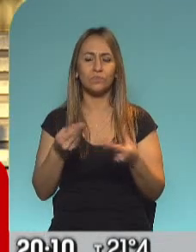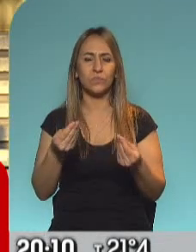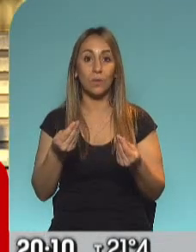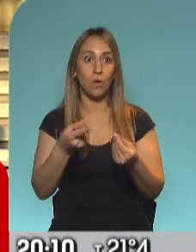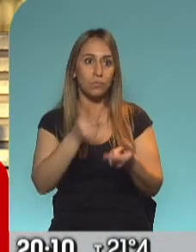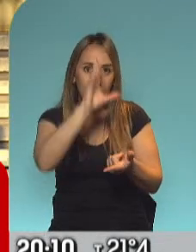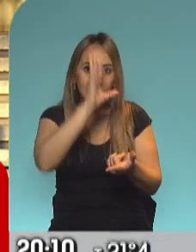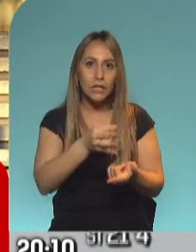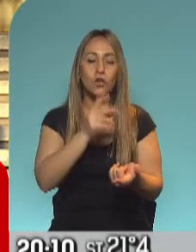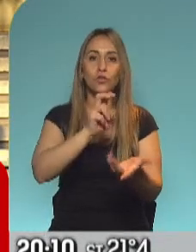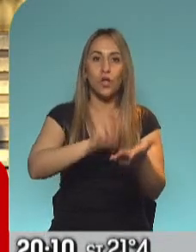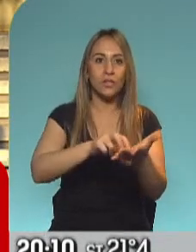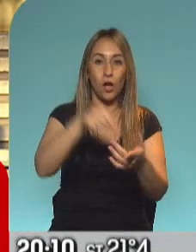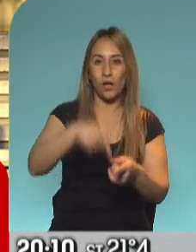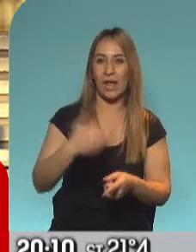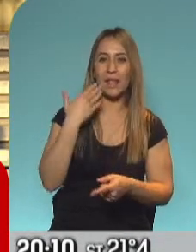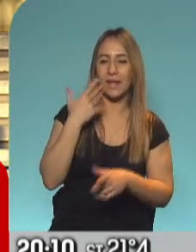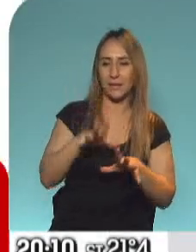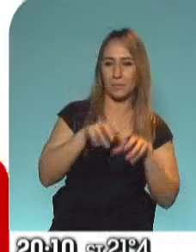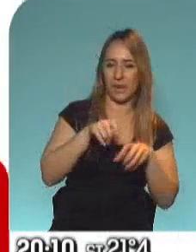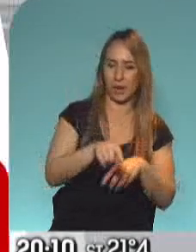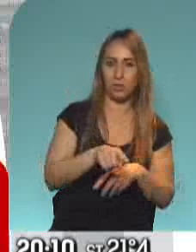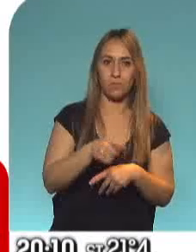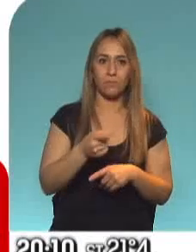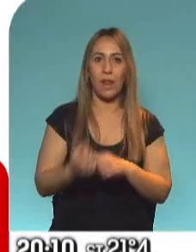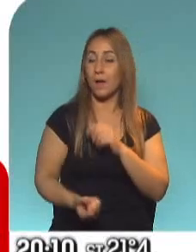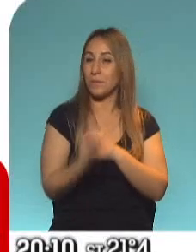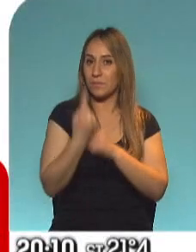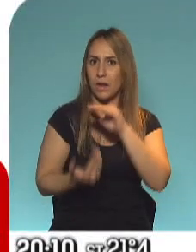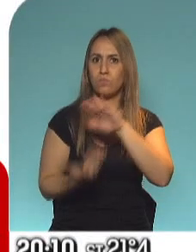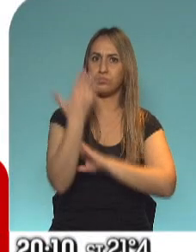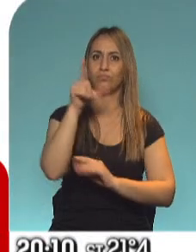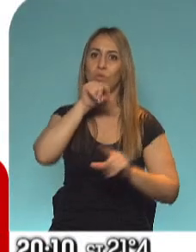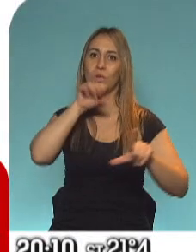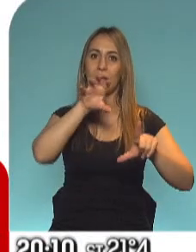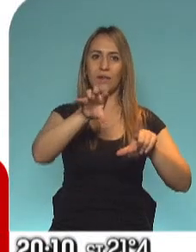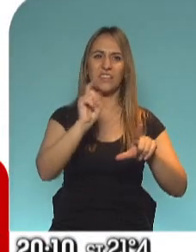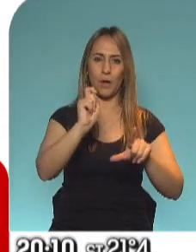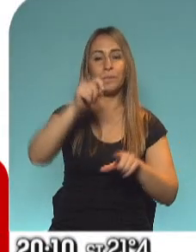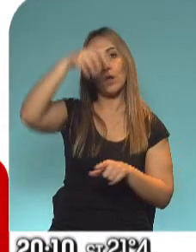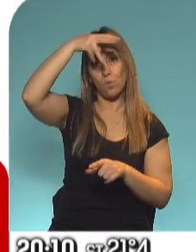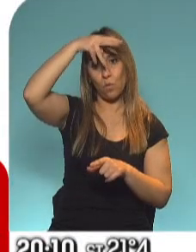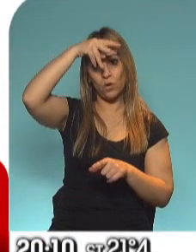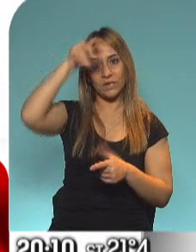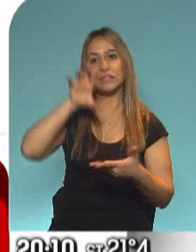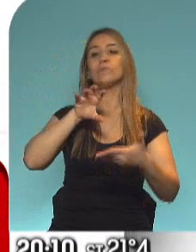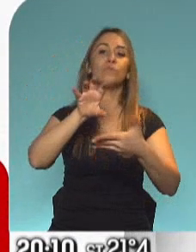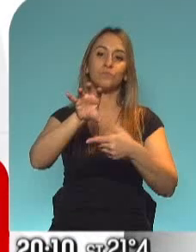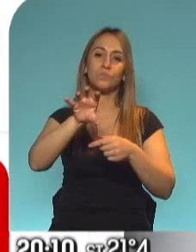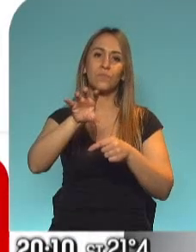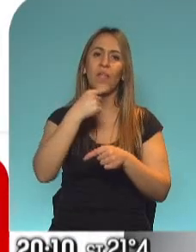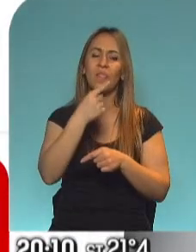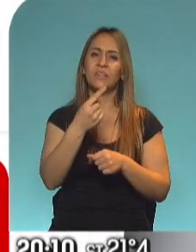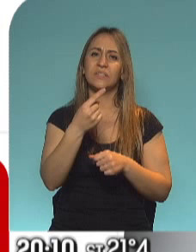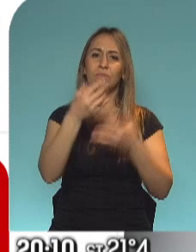esta noticia. Hoy, muy temprano a la tarde, por supuesto, una de las primeras en expresarse fue Patricia Bullrich, la tenemos por allí, y dice que